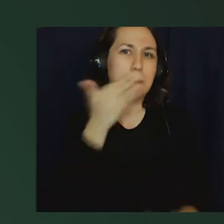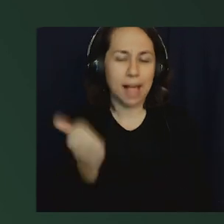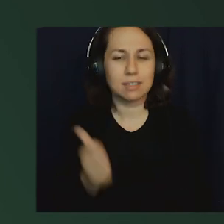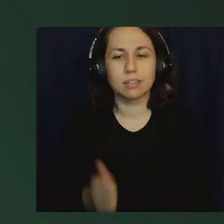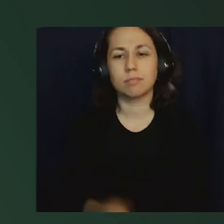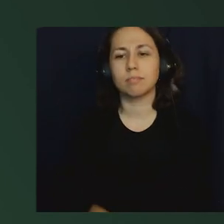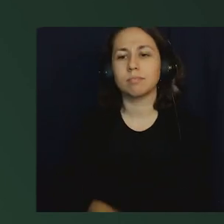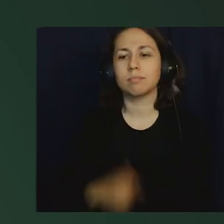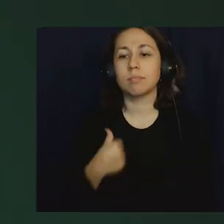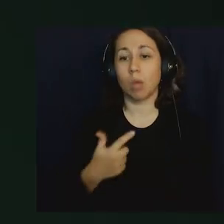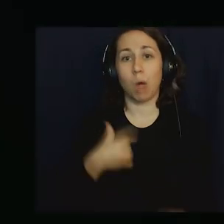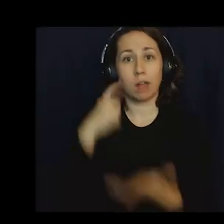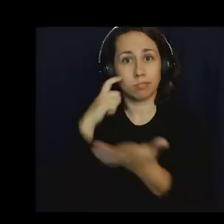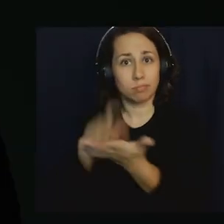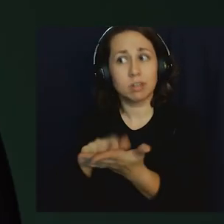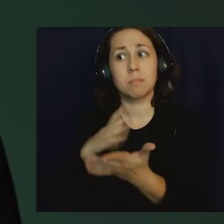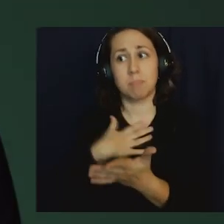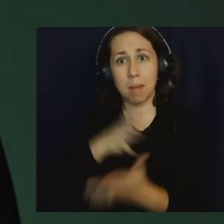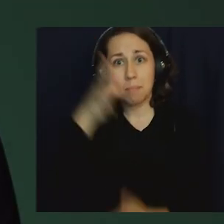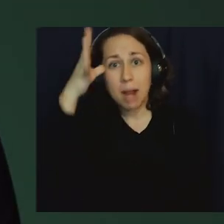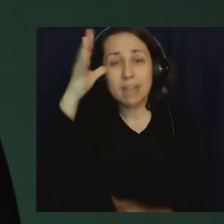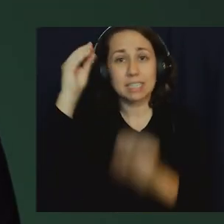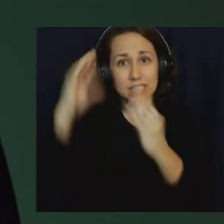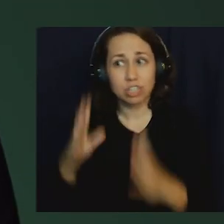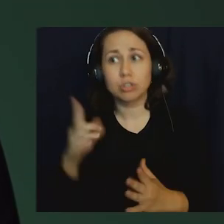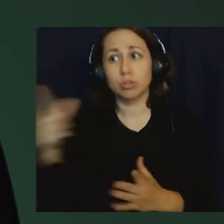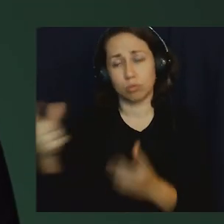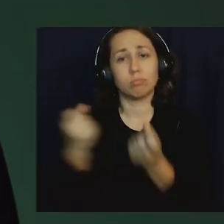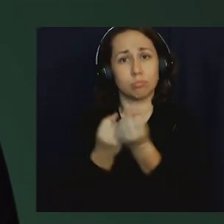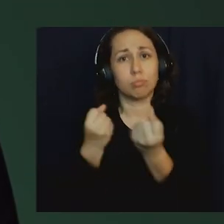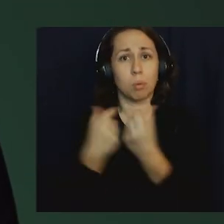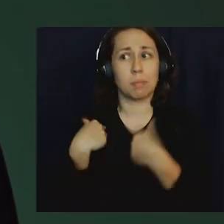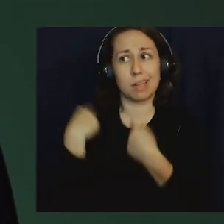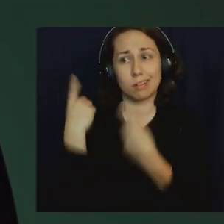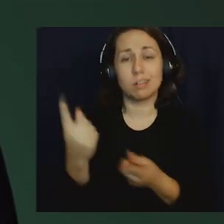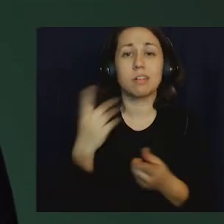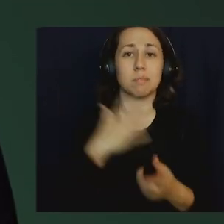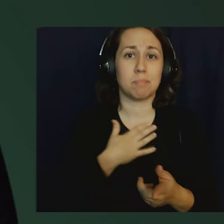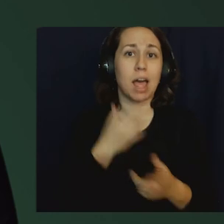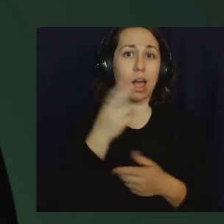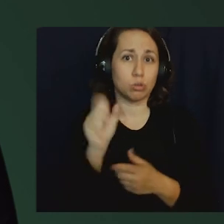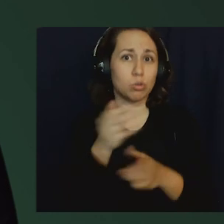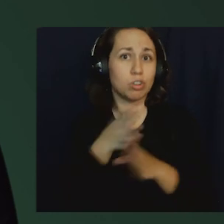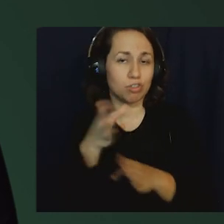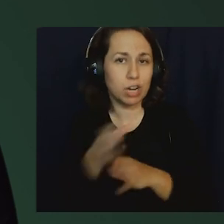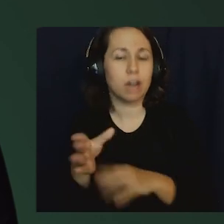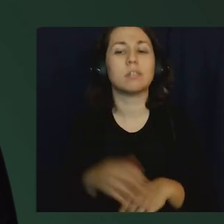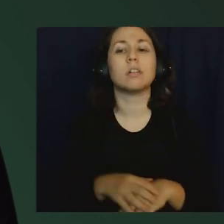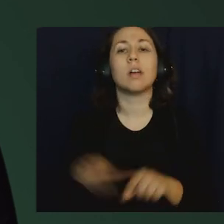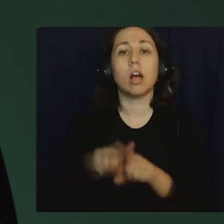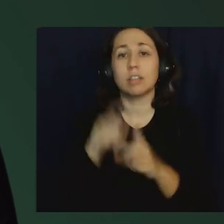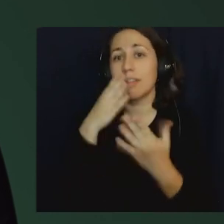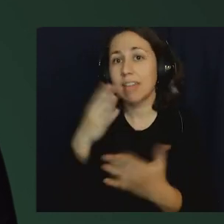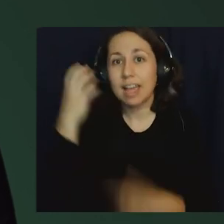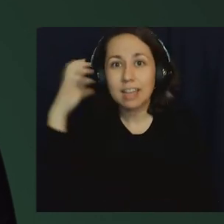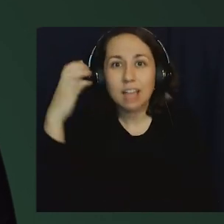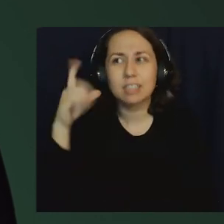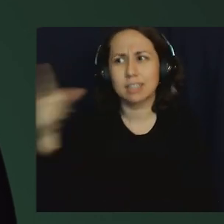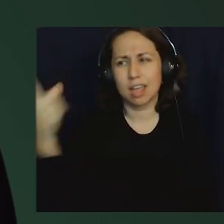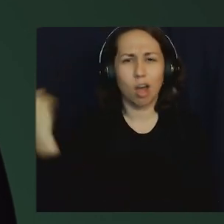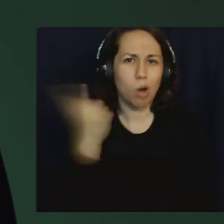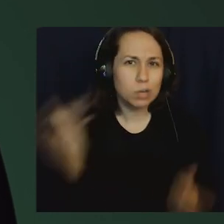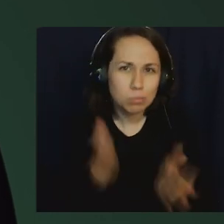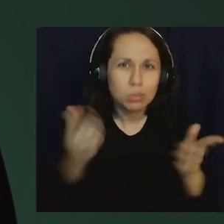vive sabiendo que hiciste tu mejor esfuerzo. Quiero atribuir este honor a mis padres y mis maestros que me han acompañado en